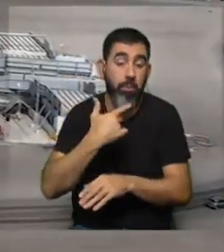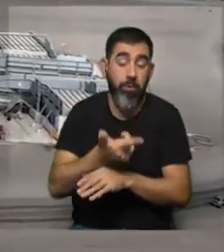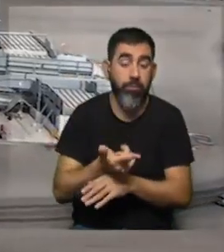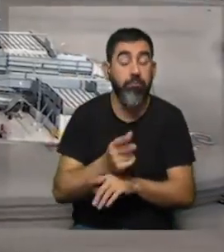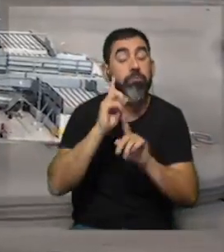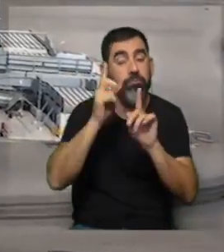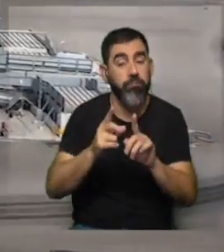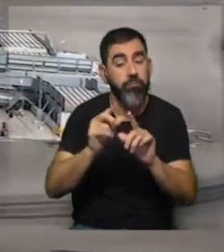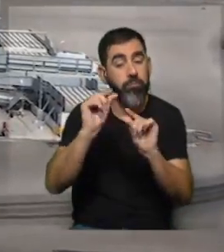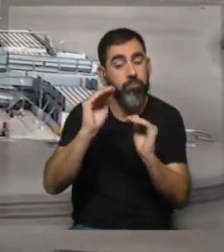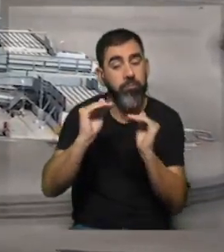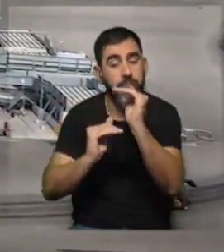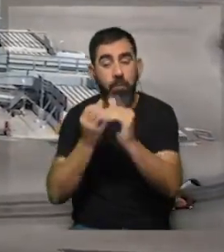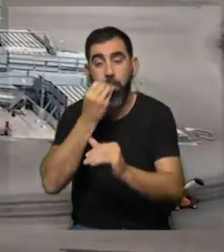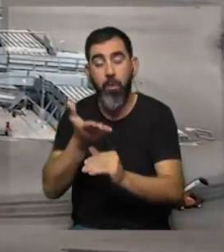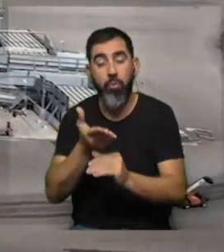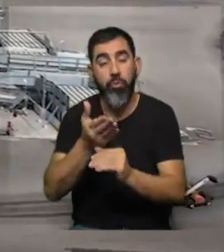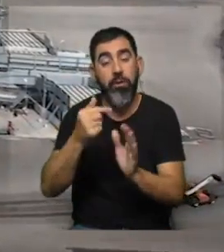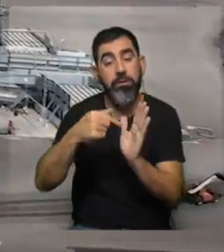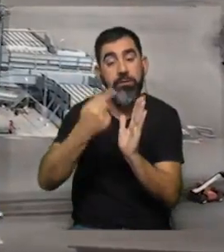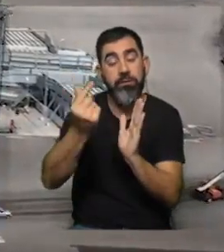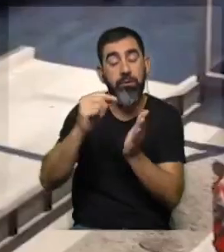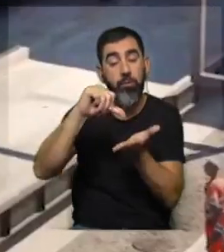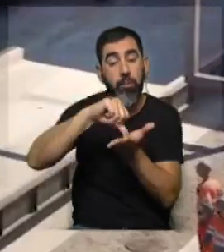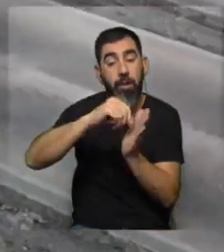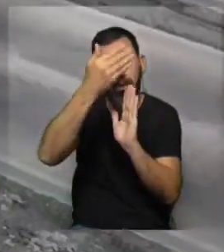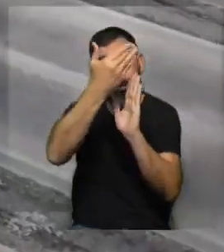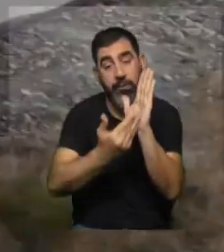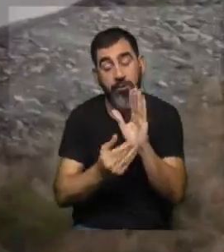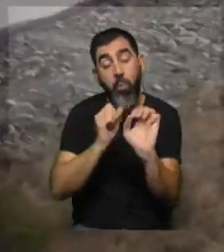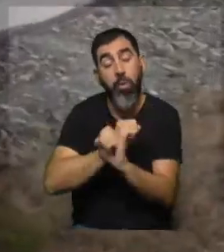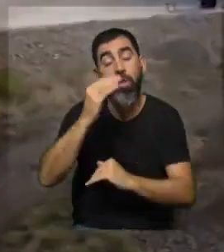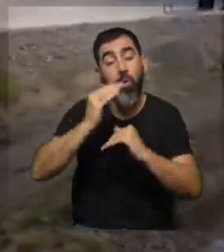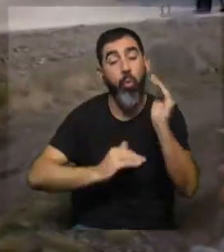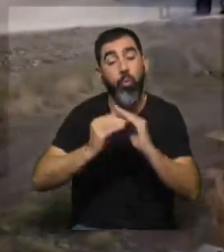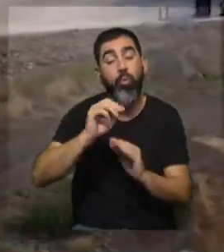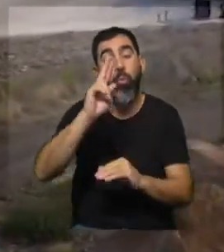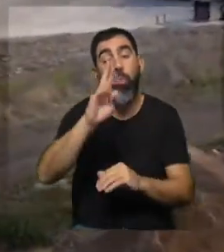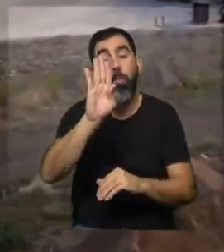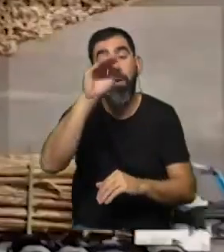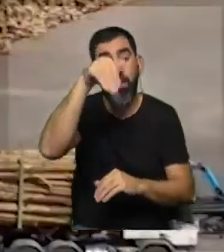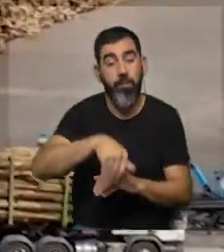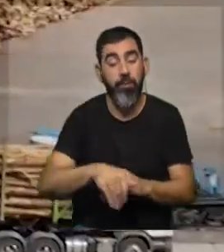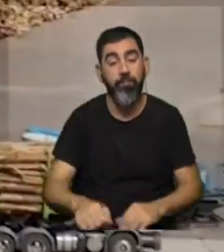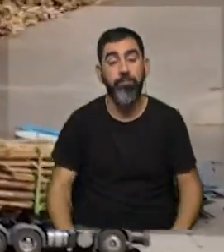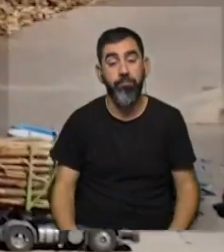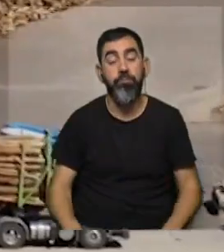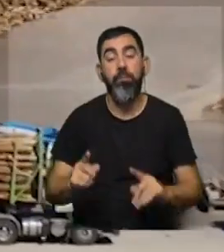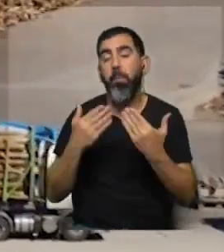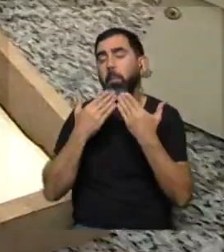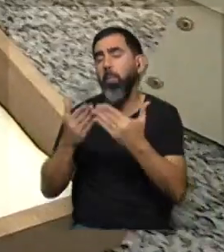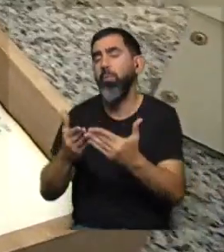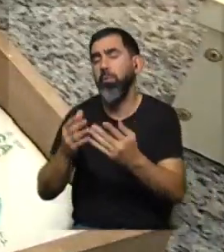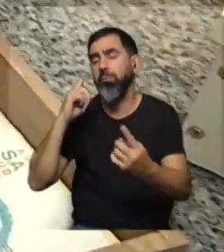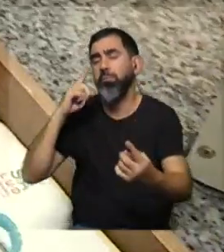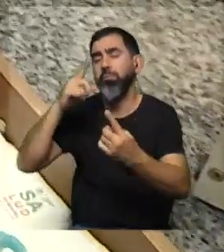también se ha registrado un leve crecimiento fue en la zona centro del país presumiblemente por la construcción de la segunda planta de upm en otro orden consultado por la intención